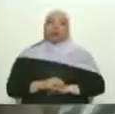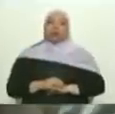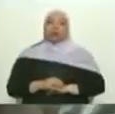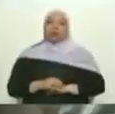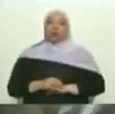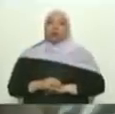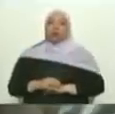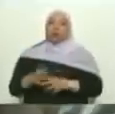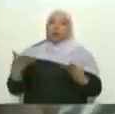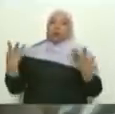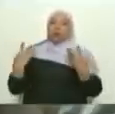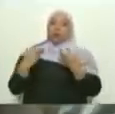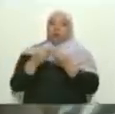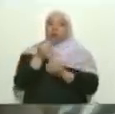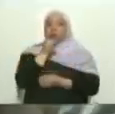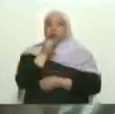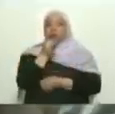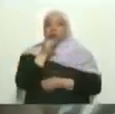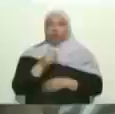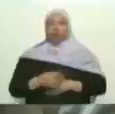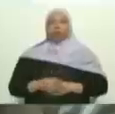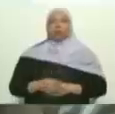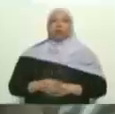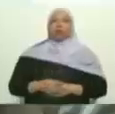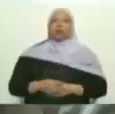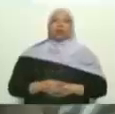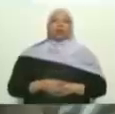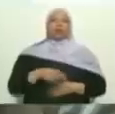criminal. Y en el año